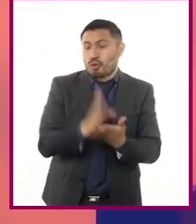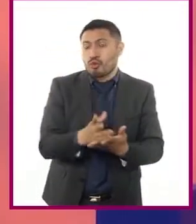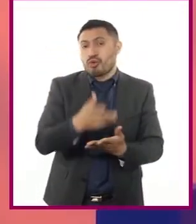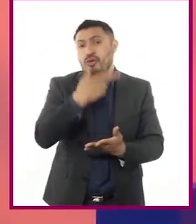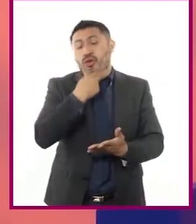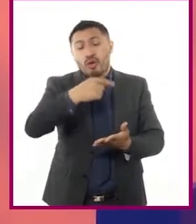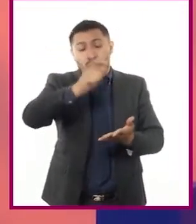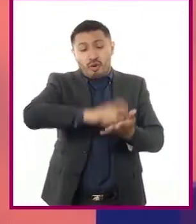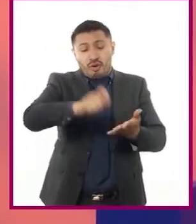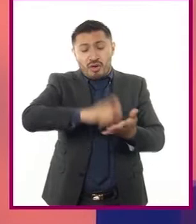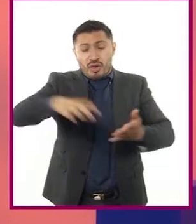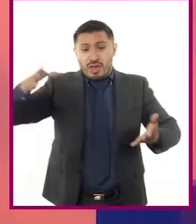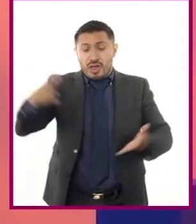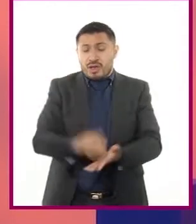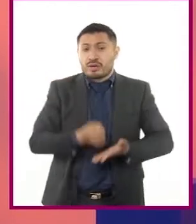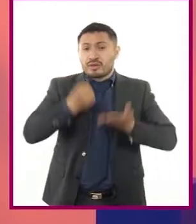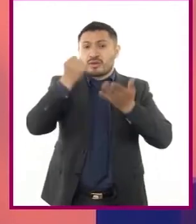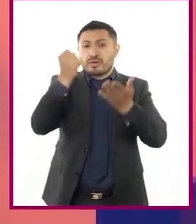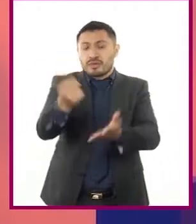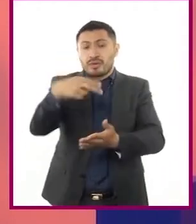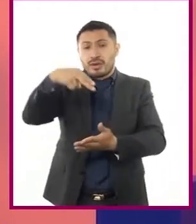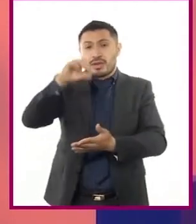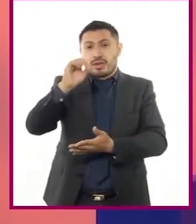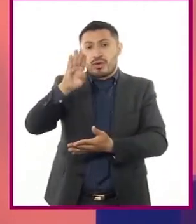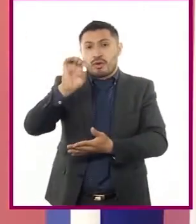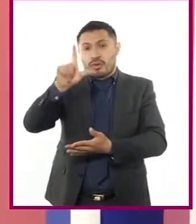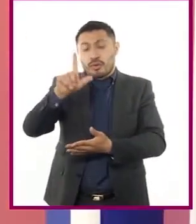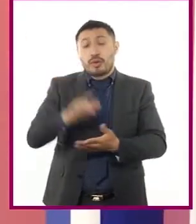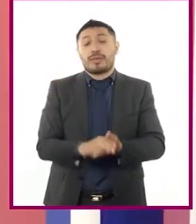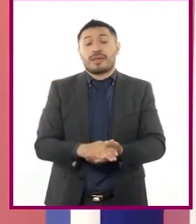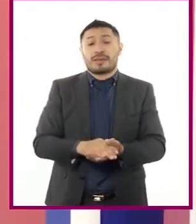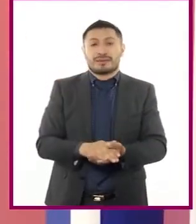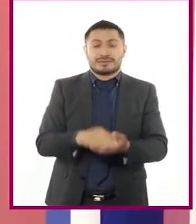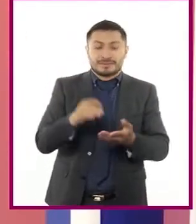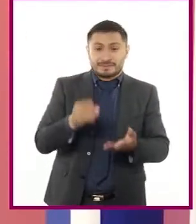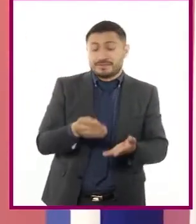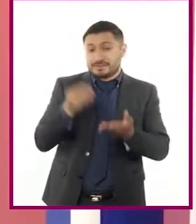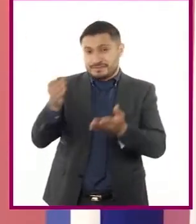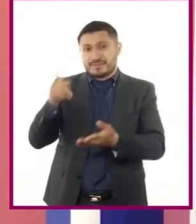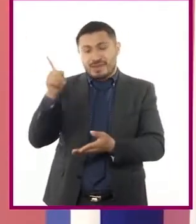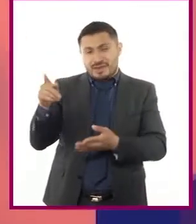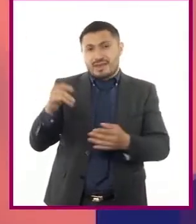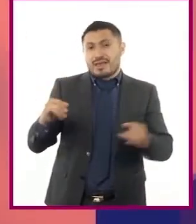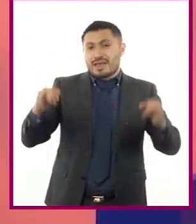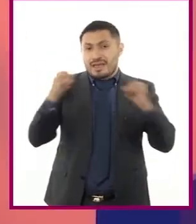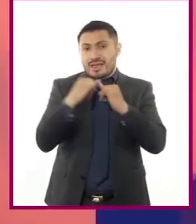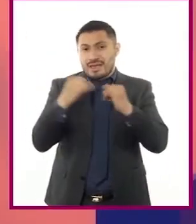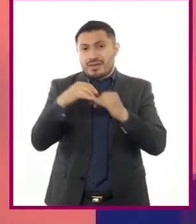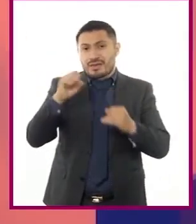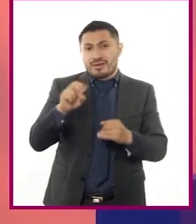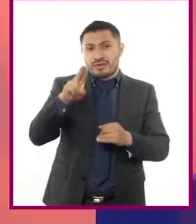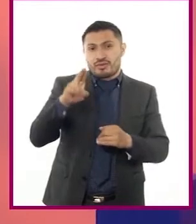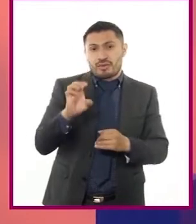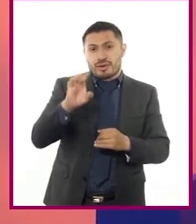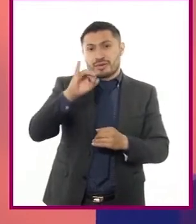que ha sido ganador del Premio Nobel de Literatura, otorgado por la Academia Sueca en el año